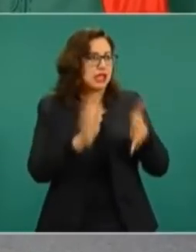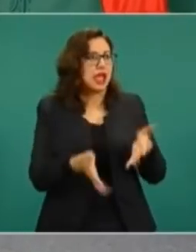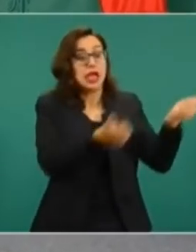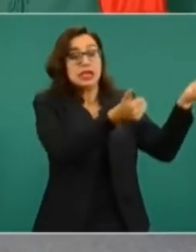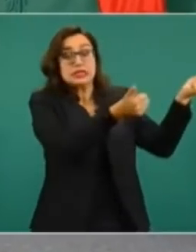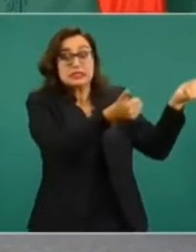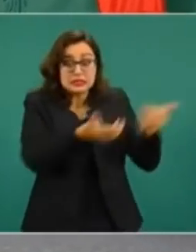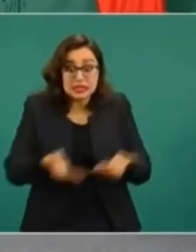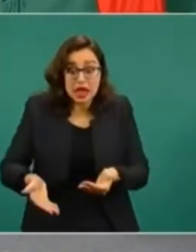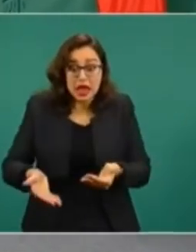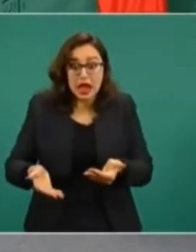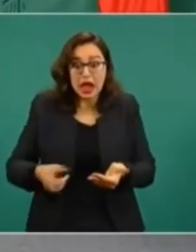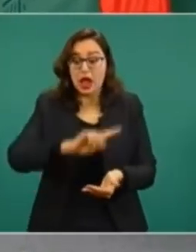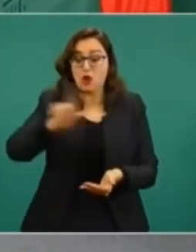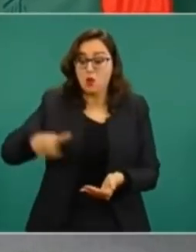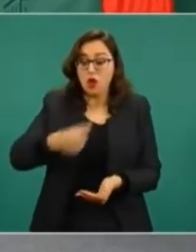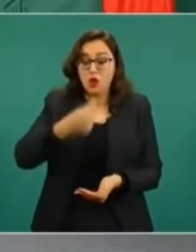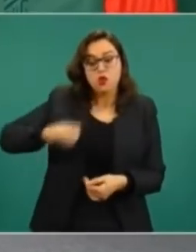tranquilos,